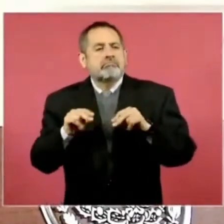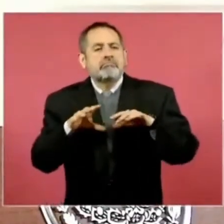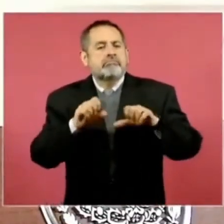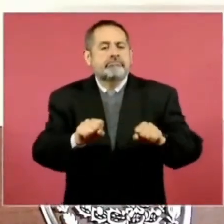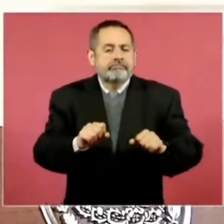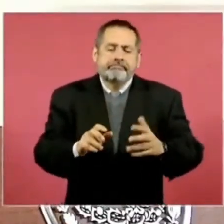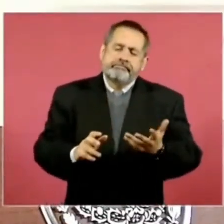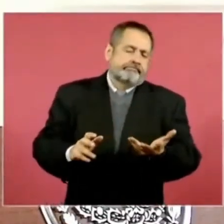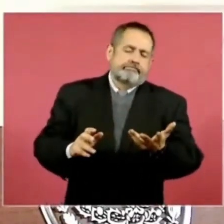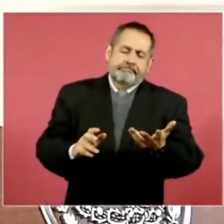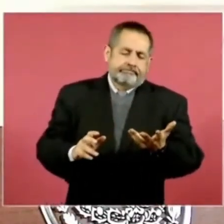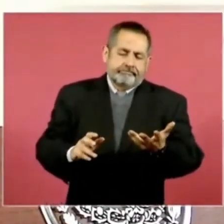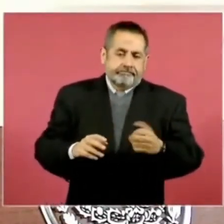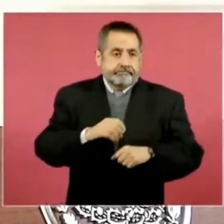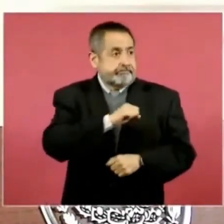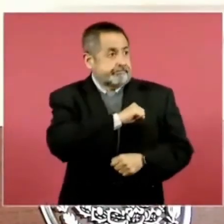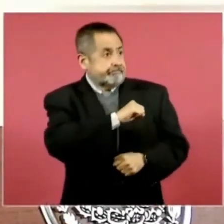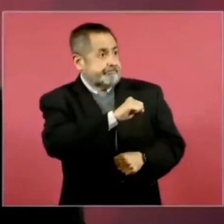pues se